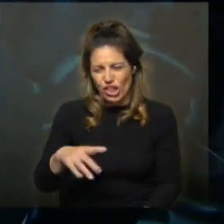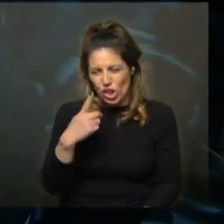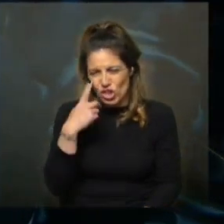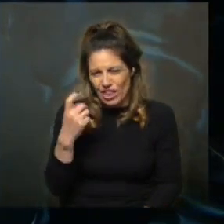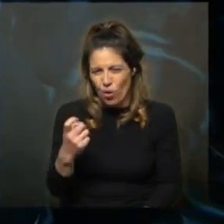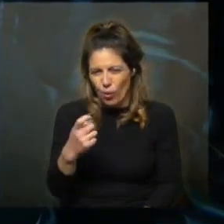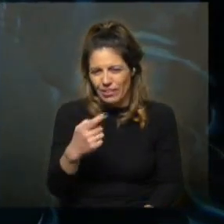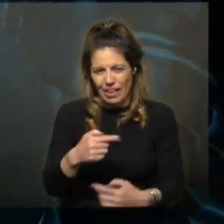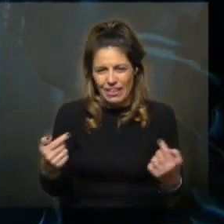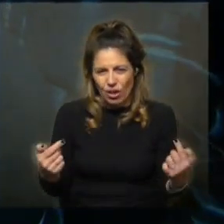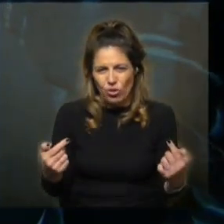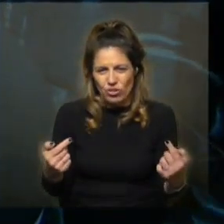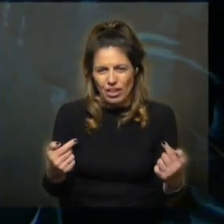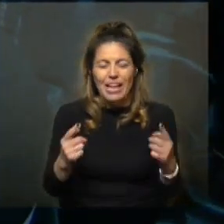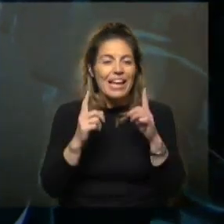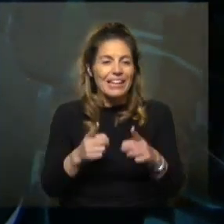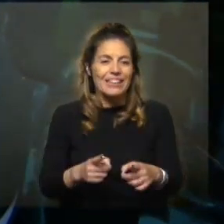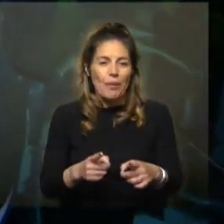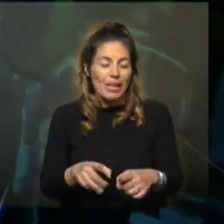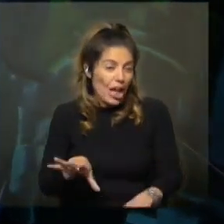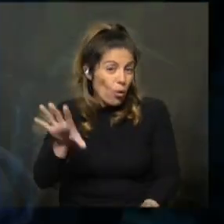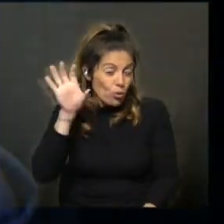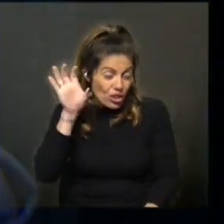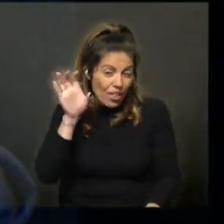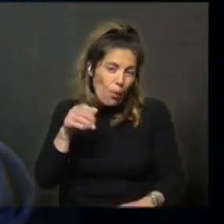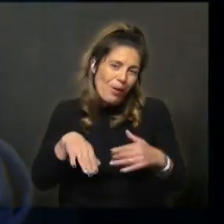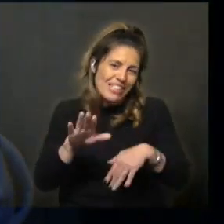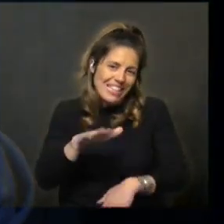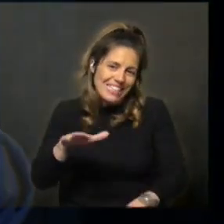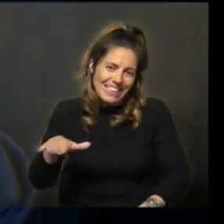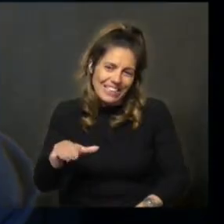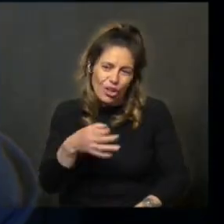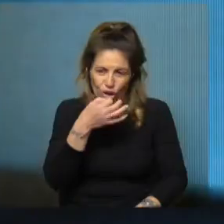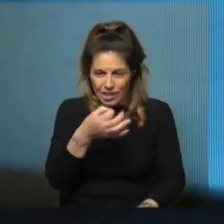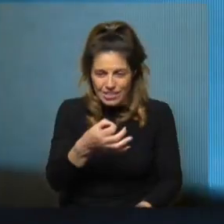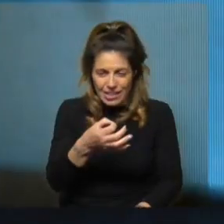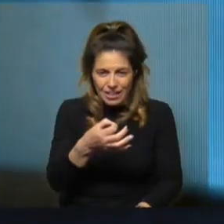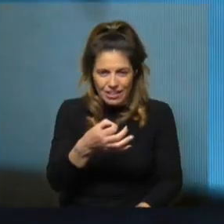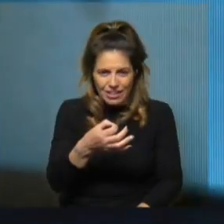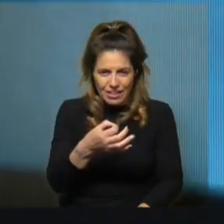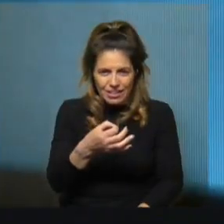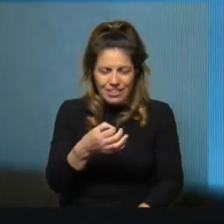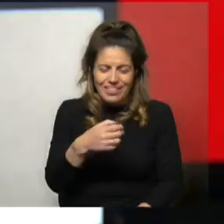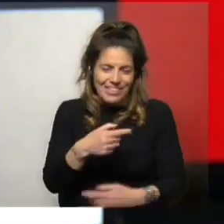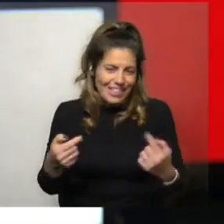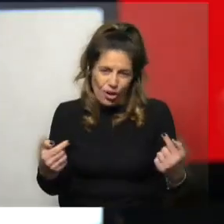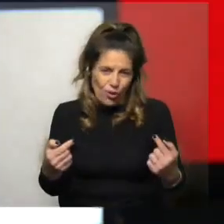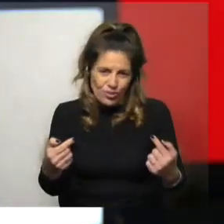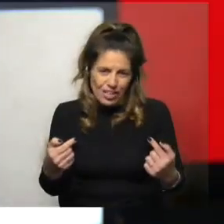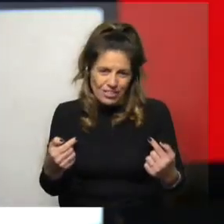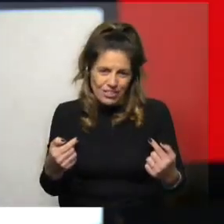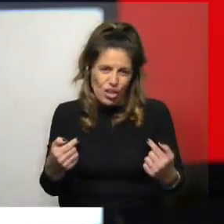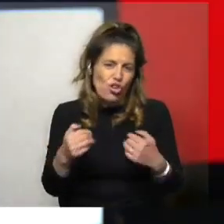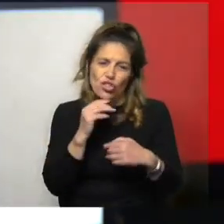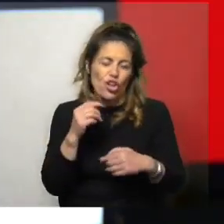esas cosas y también deben haber escuchado Más allá de que eran muy chiquitos lo que les estaban diciendo esas cosas dig yo no